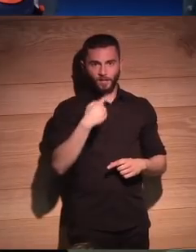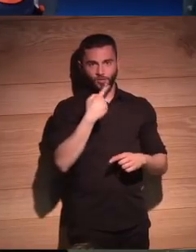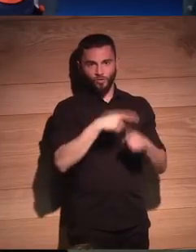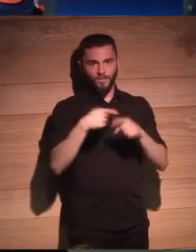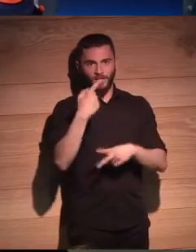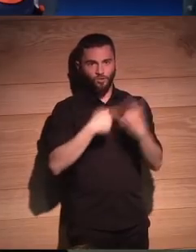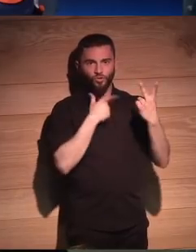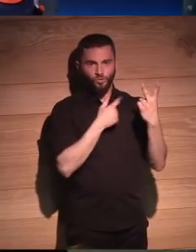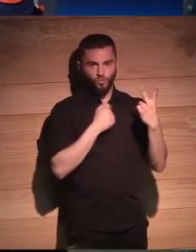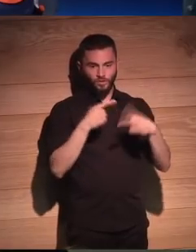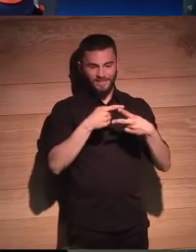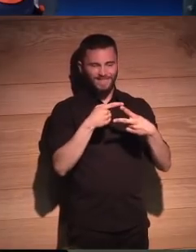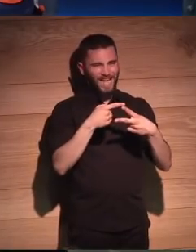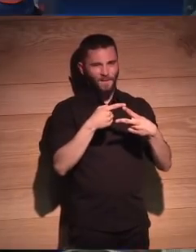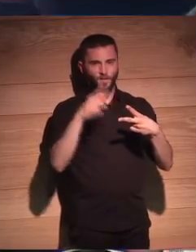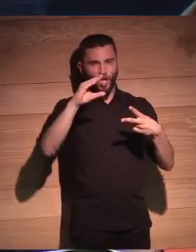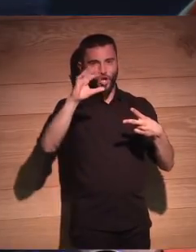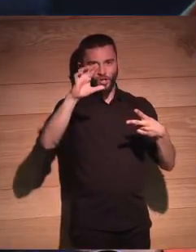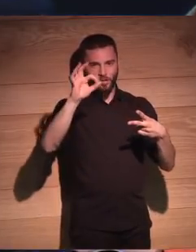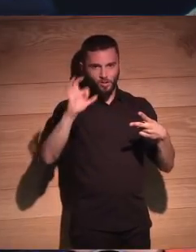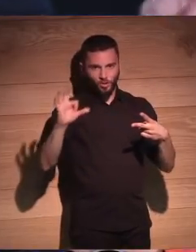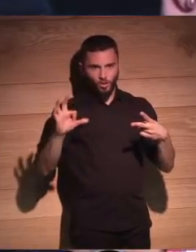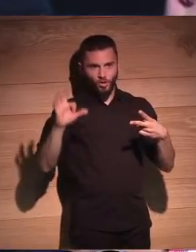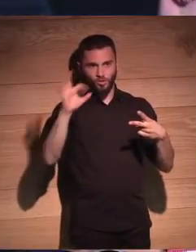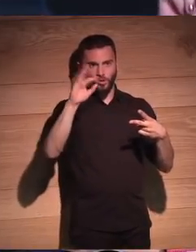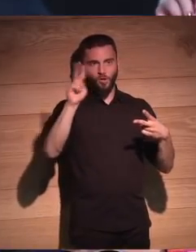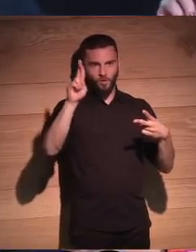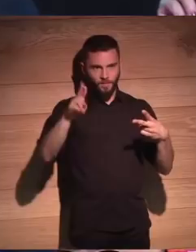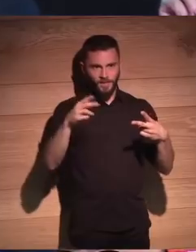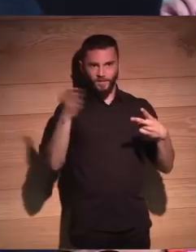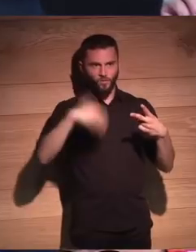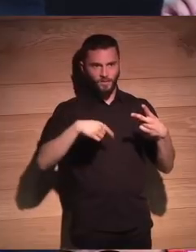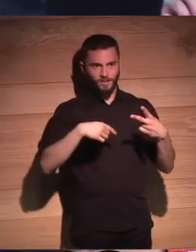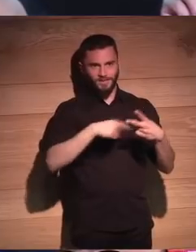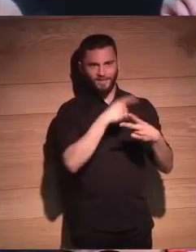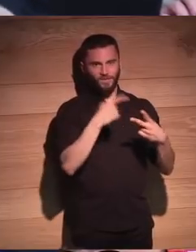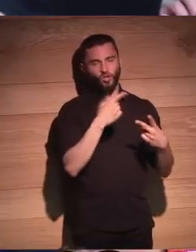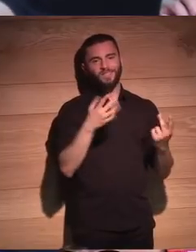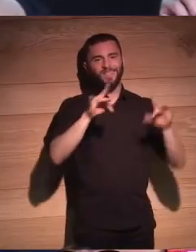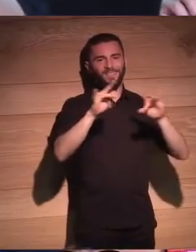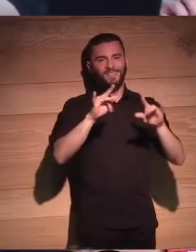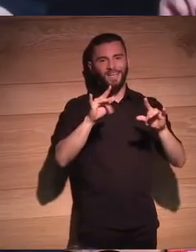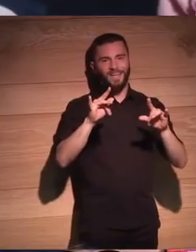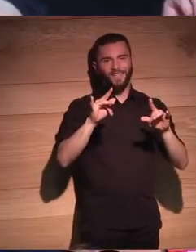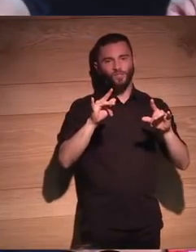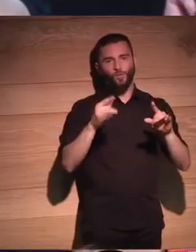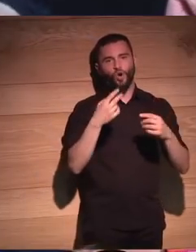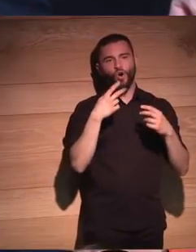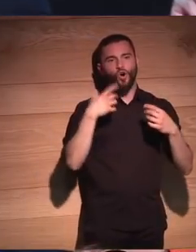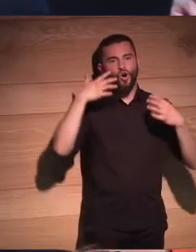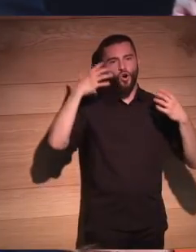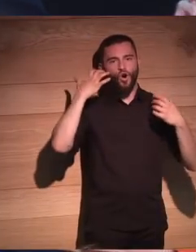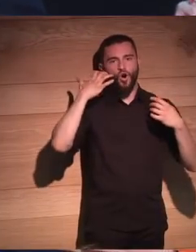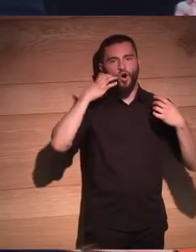Una no es un crossover, sino que son estos Elseworlds, los que son esas tierras alternativas, reinventando un poco al personaje en una época o de una